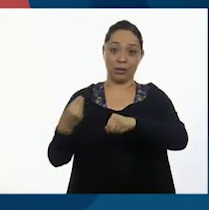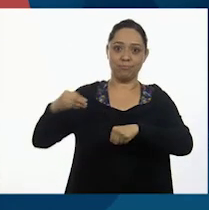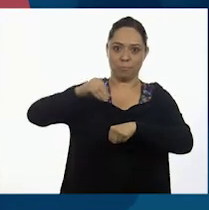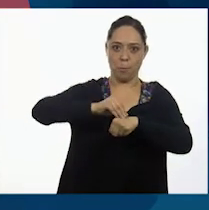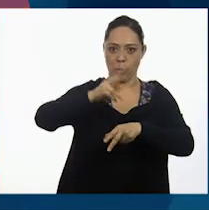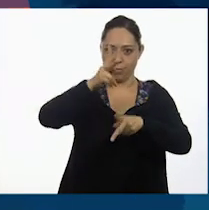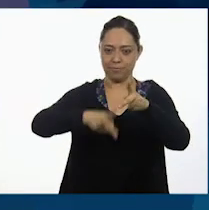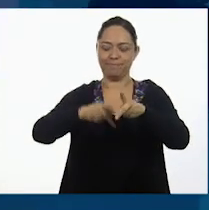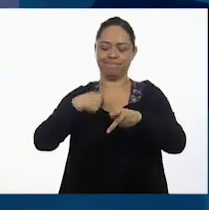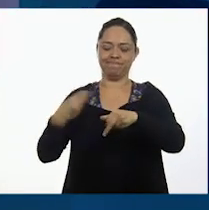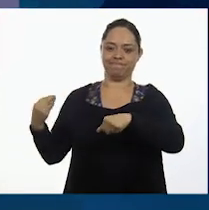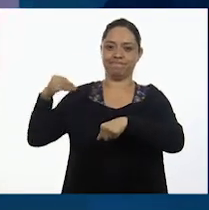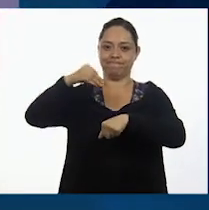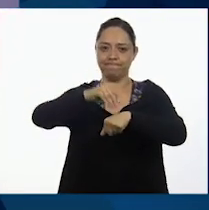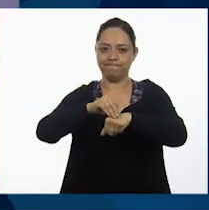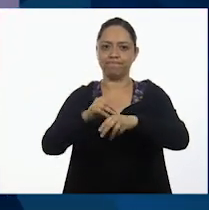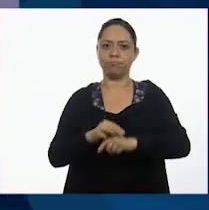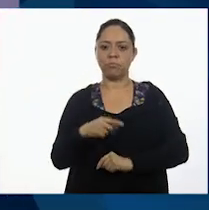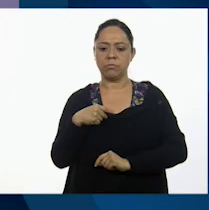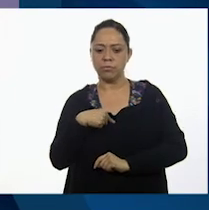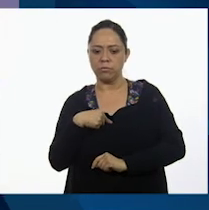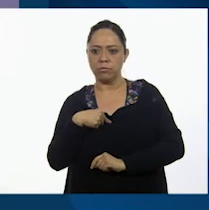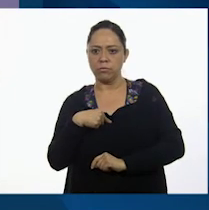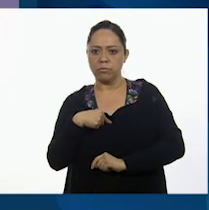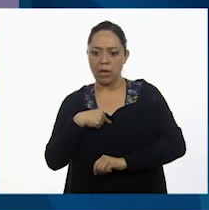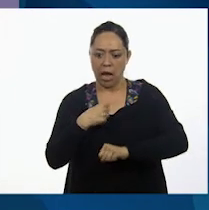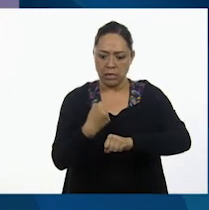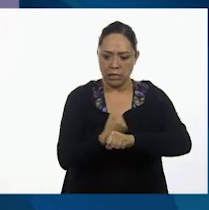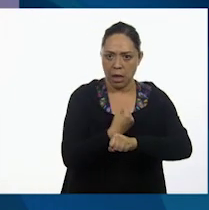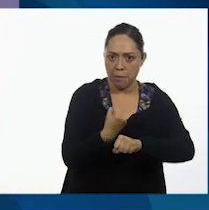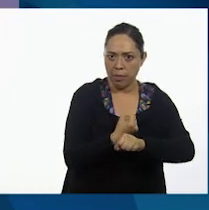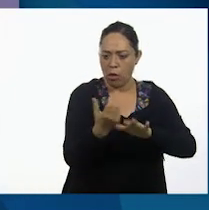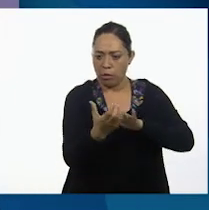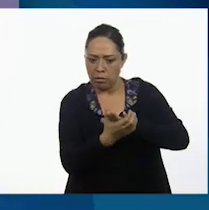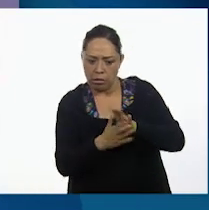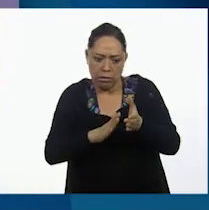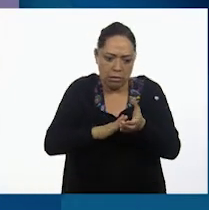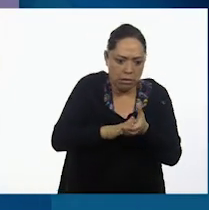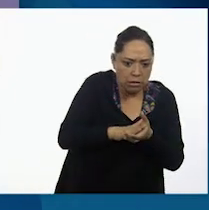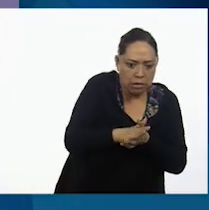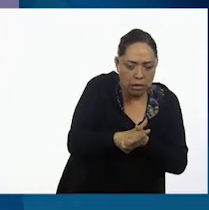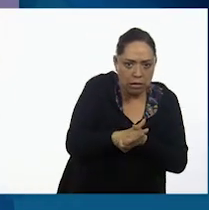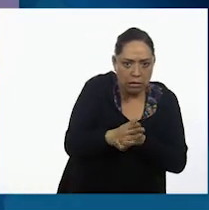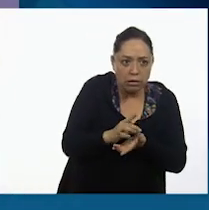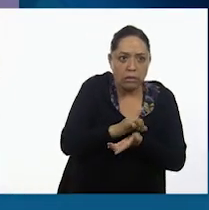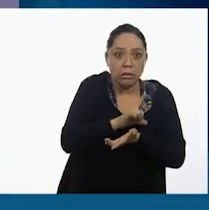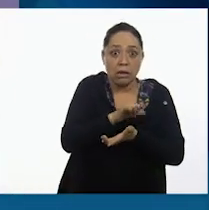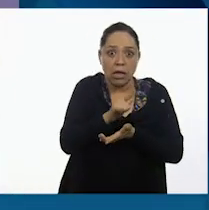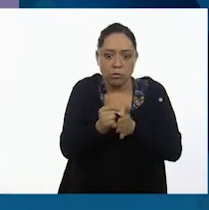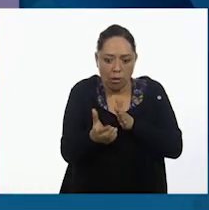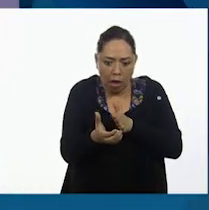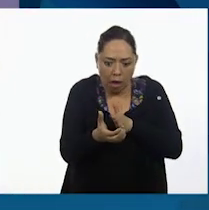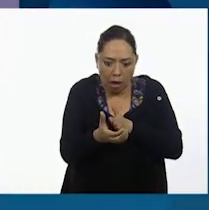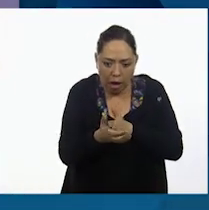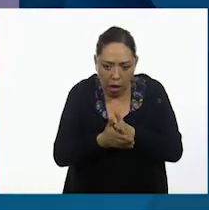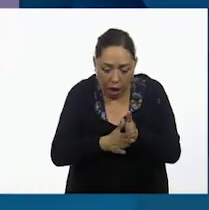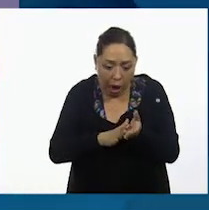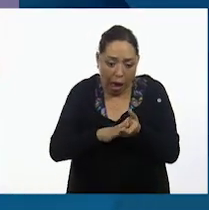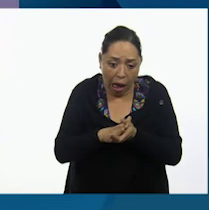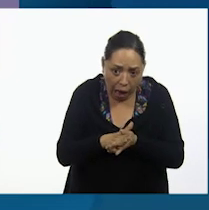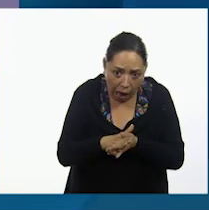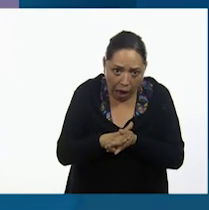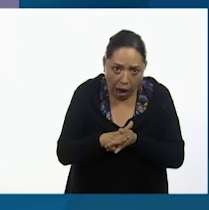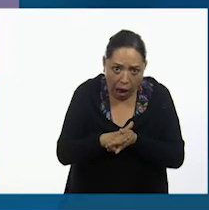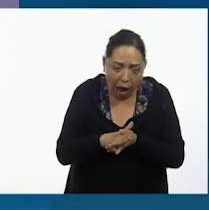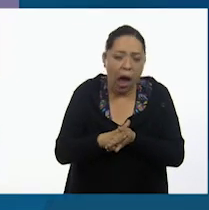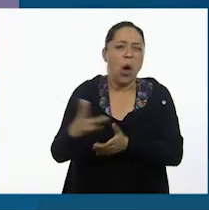yo sigo. Me apresuré a ponerme los zapatos y cuando ya casi lo conseguía, otro